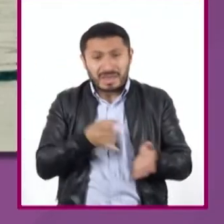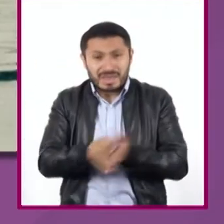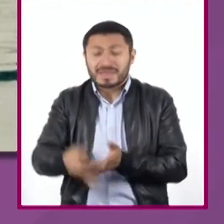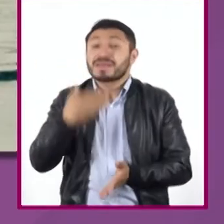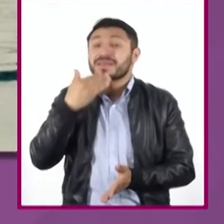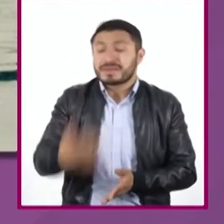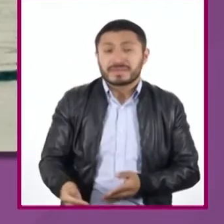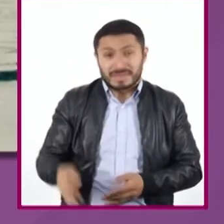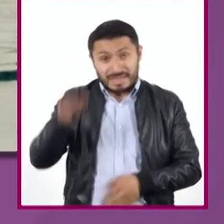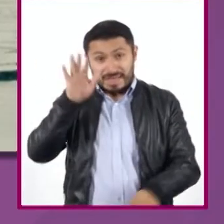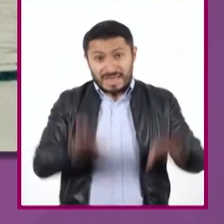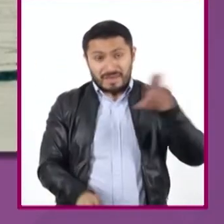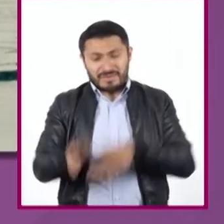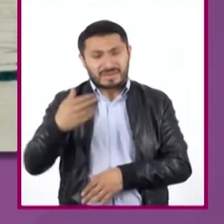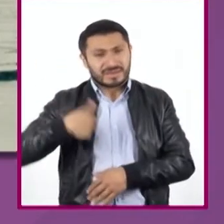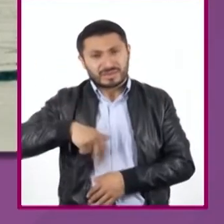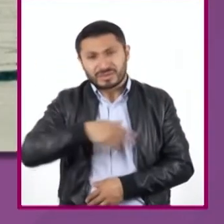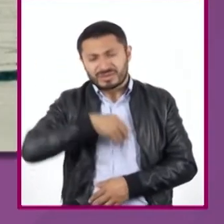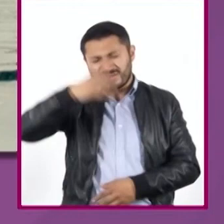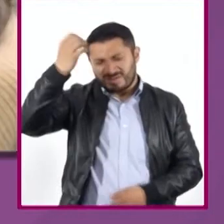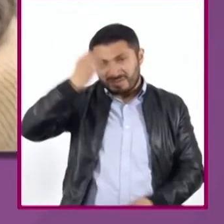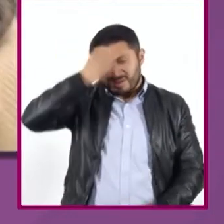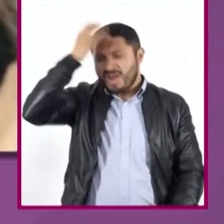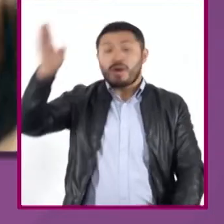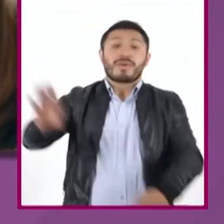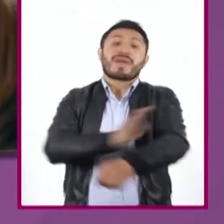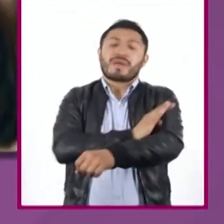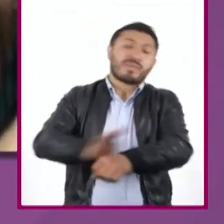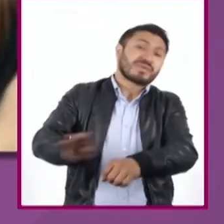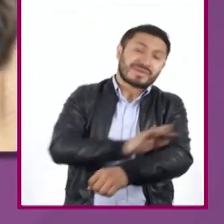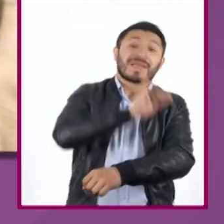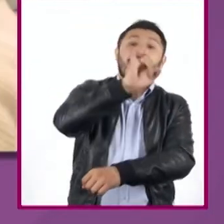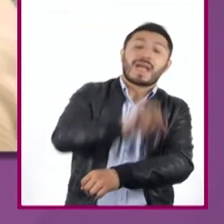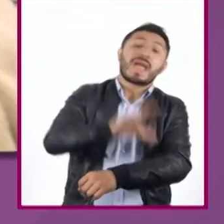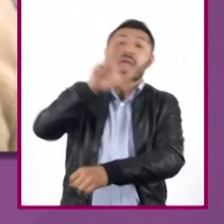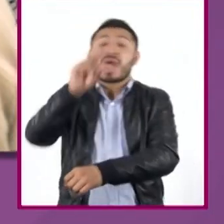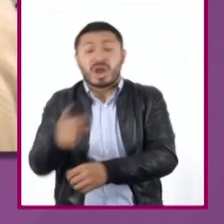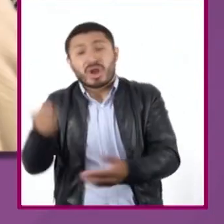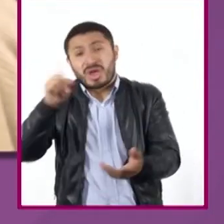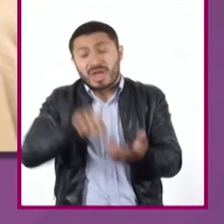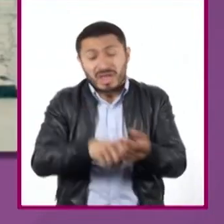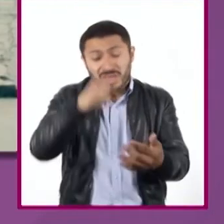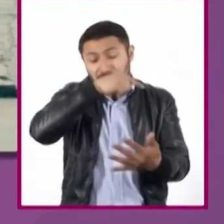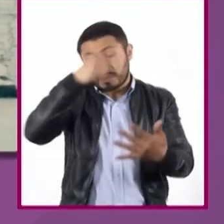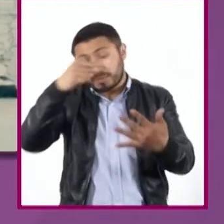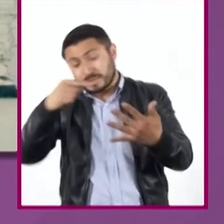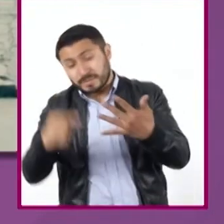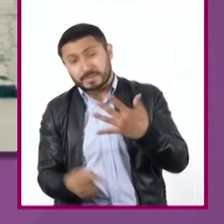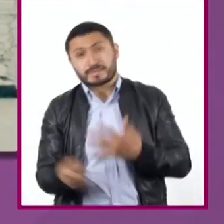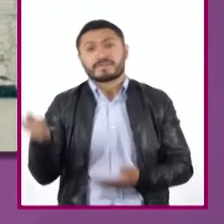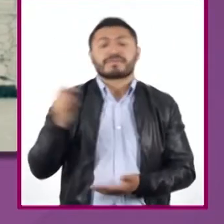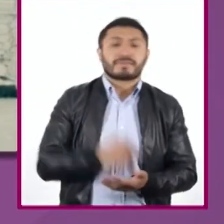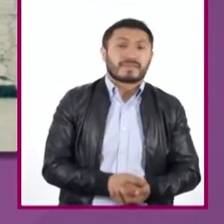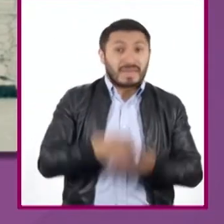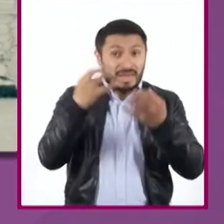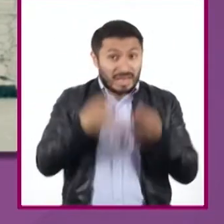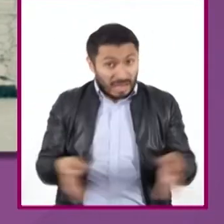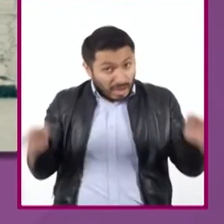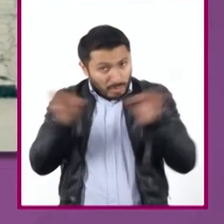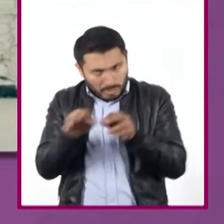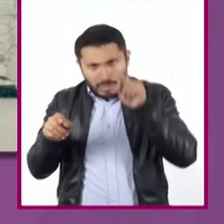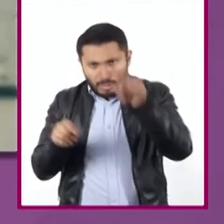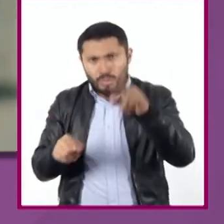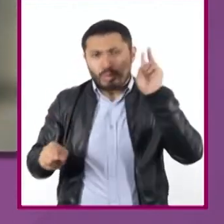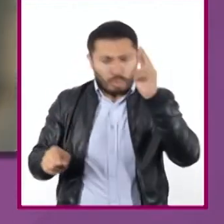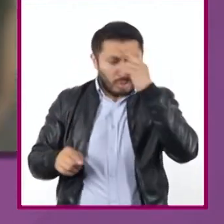ocasiones, no tenemos presente que existen ventajas y desventajas en las opciones que hay ante nosotros. Es importante considerarlas